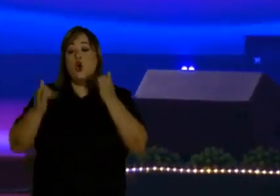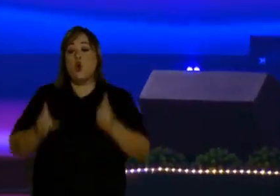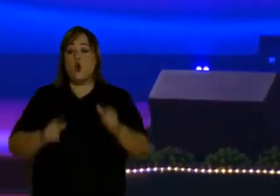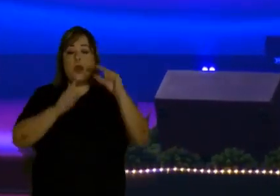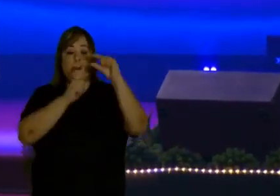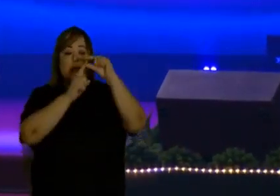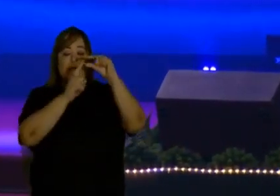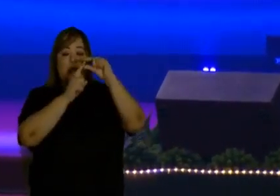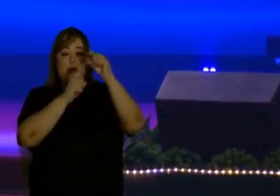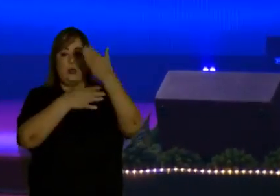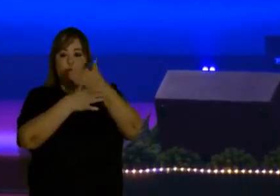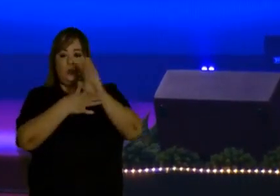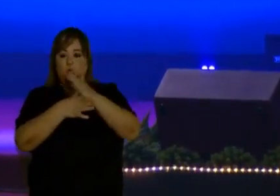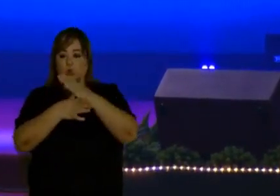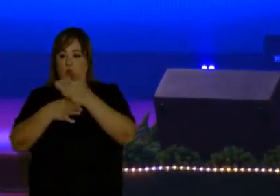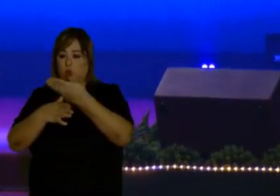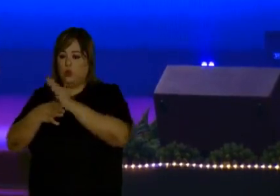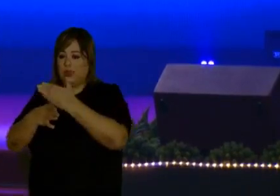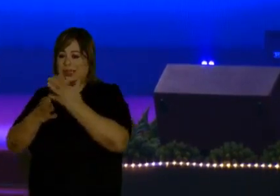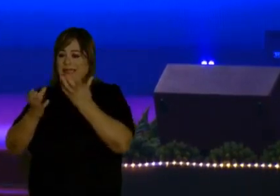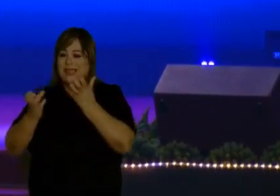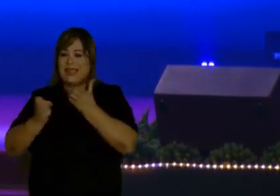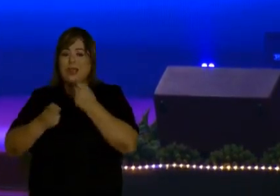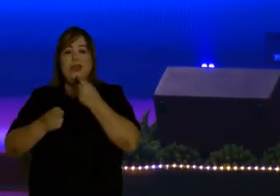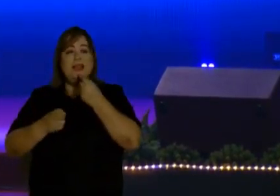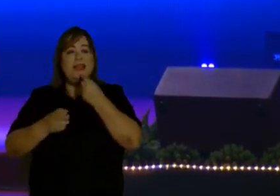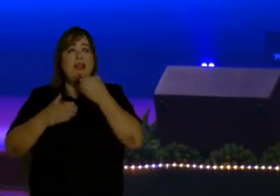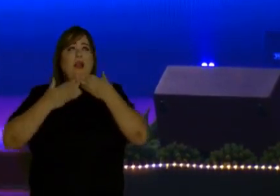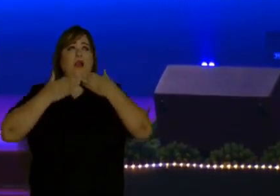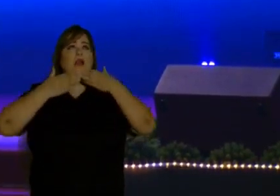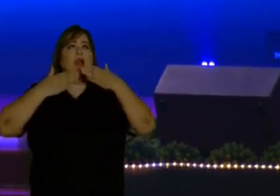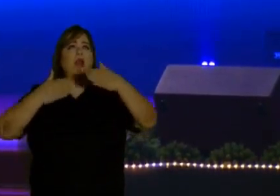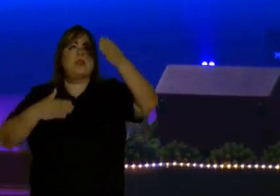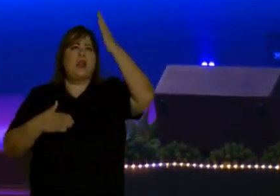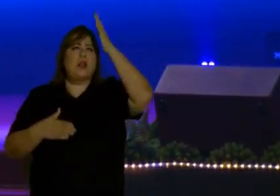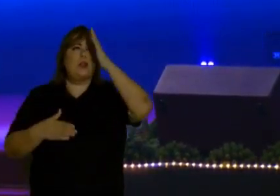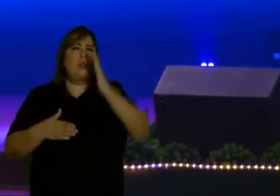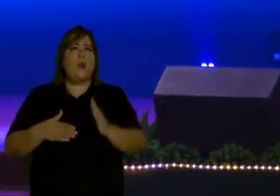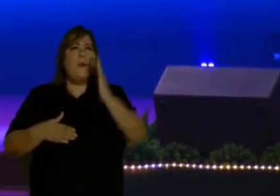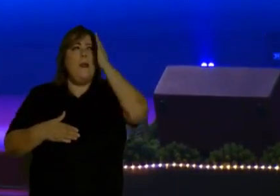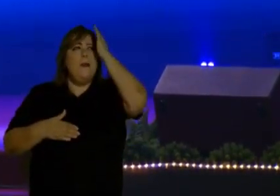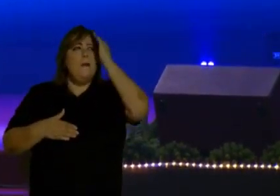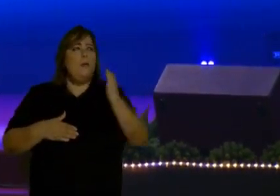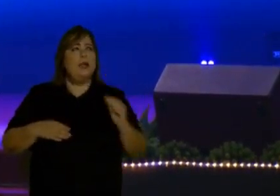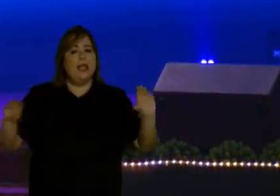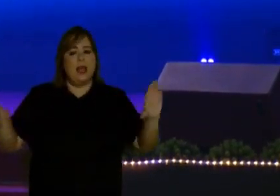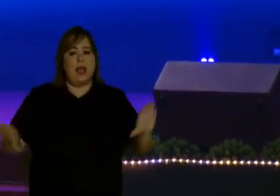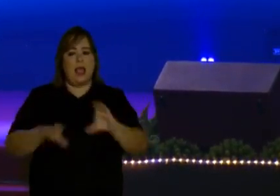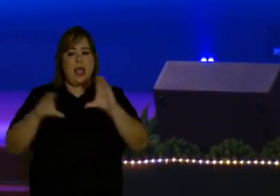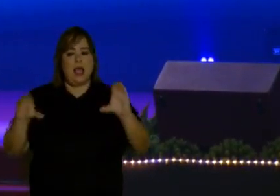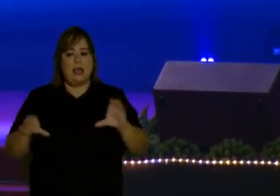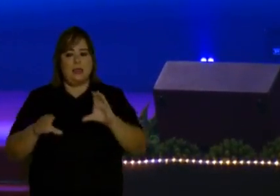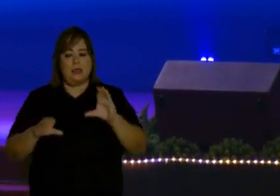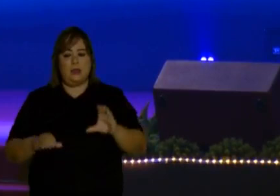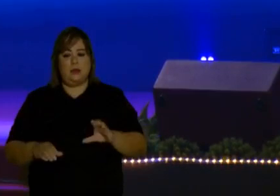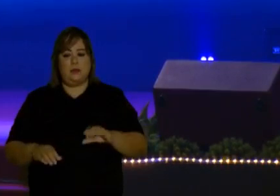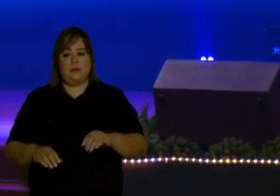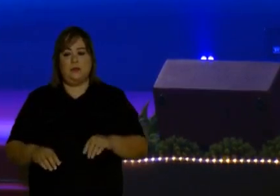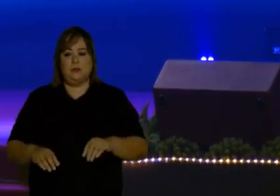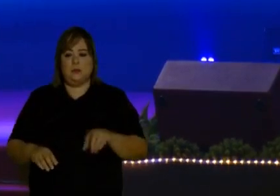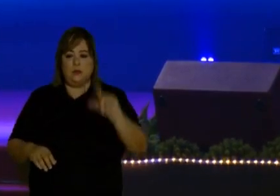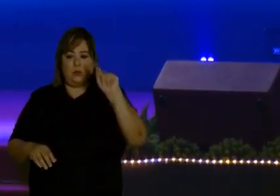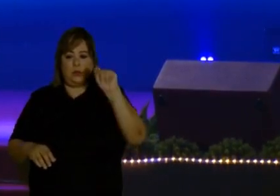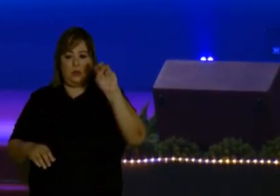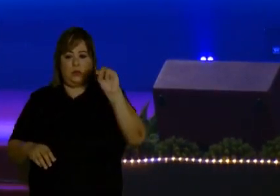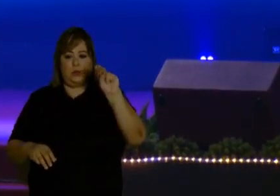quiero agradecer a Dios por todas las cosas que Él está haciendo. Tony y Sacha, los bendigo.